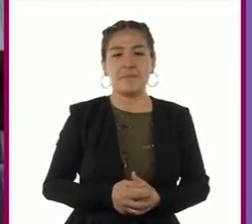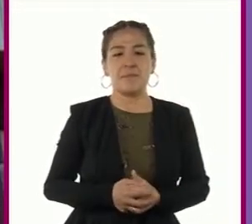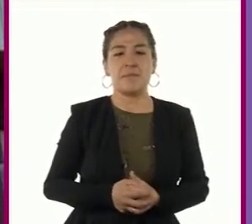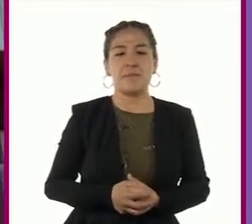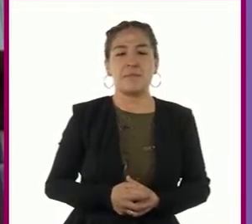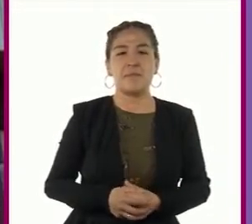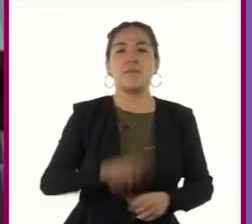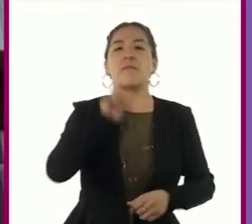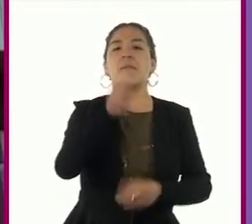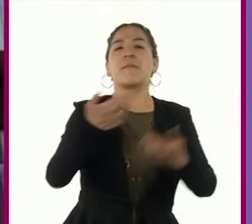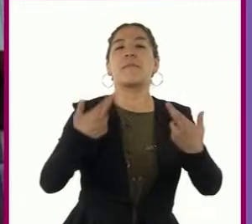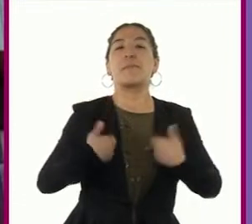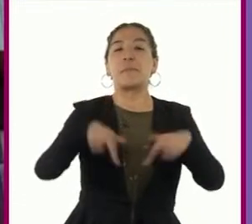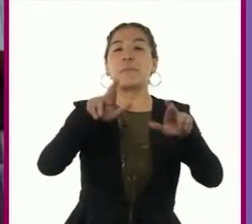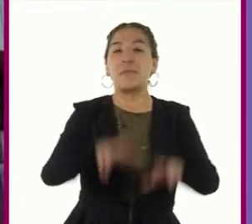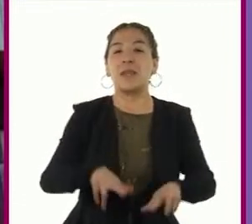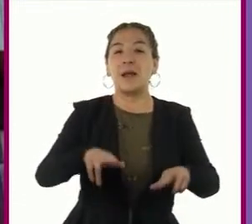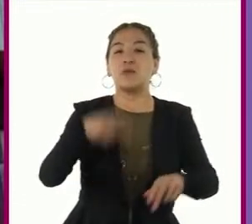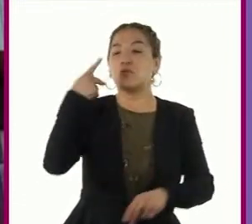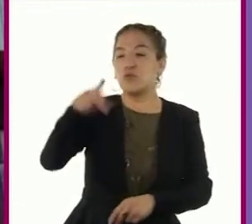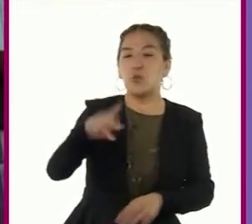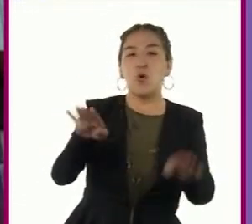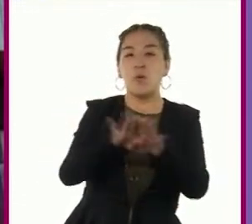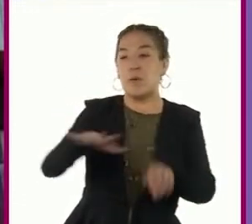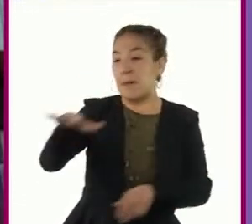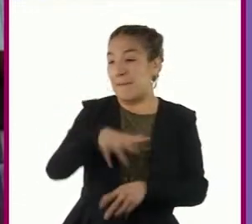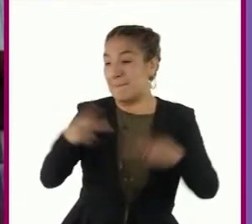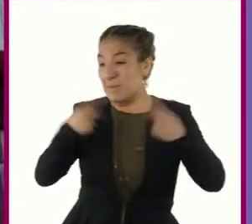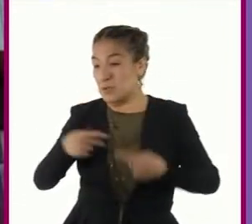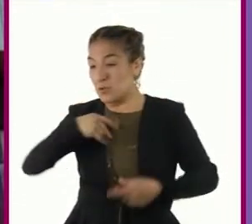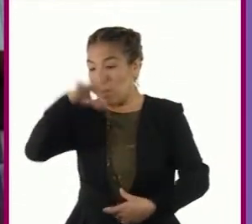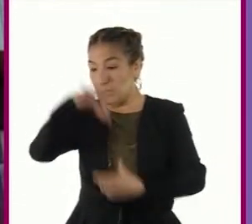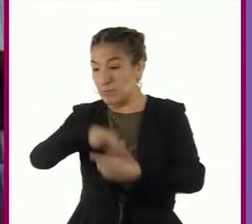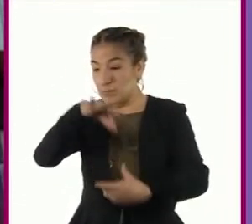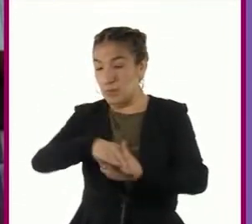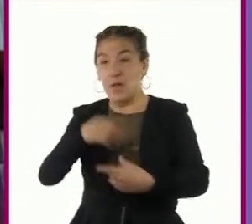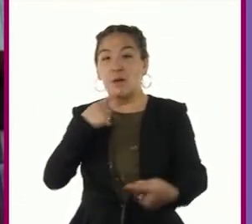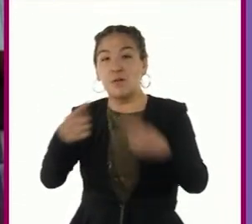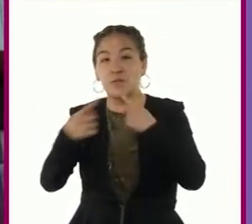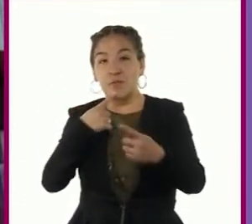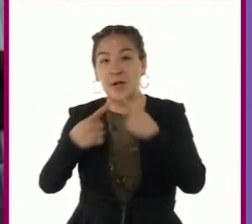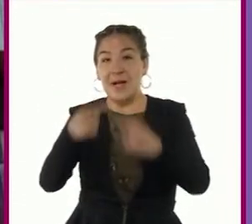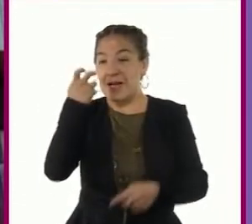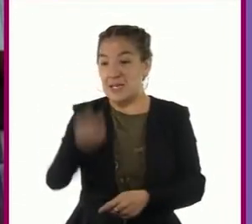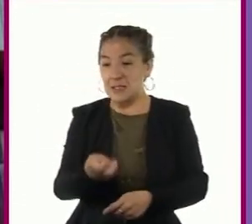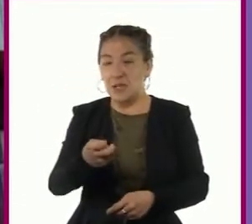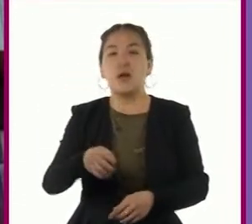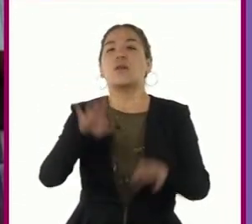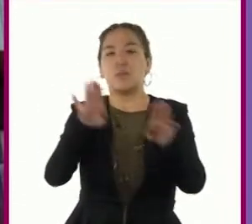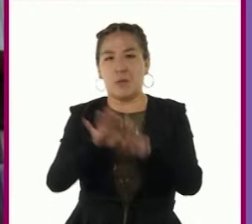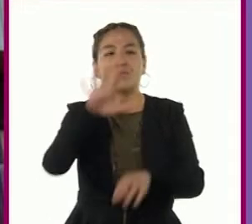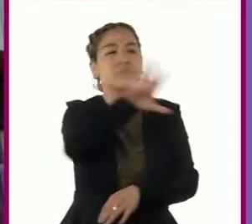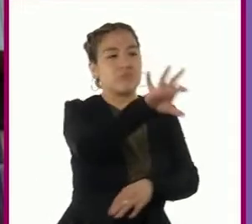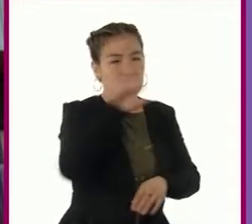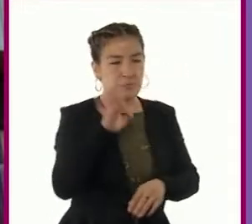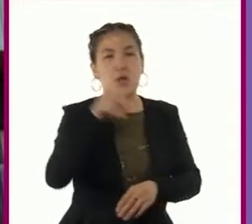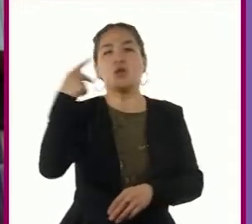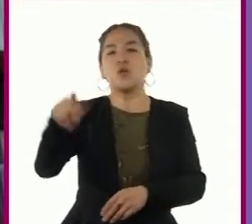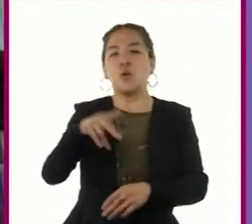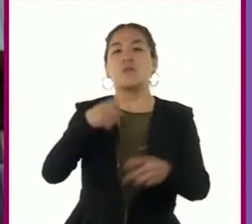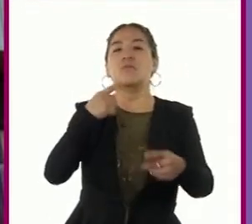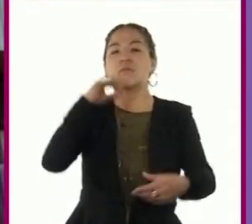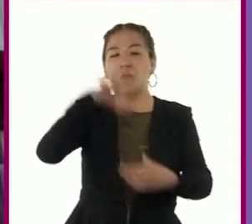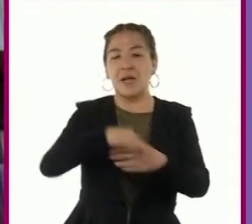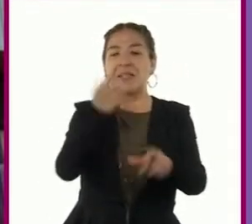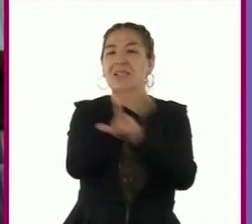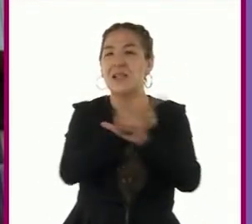son representantes de la voluntad popular ejercida en las urnas mediante el voto libre y secreto y directo